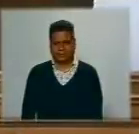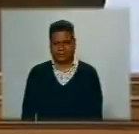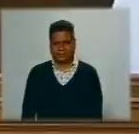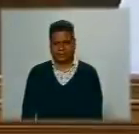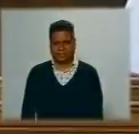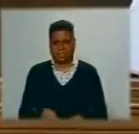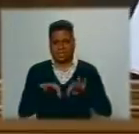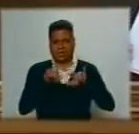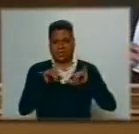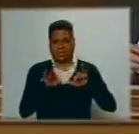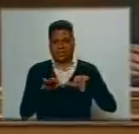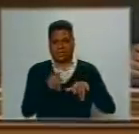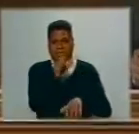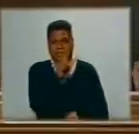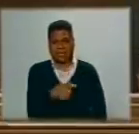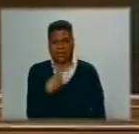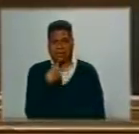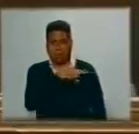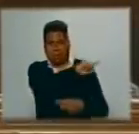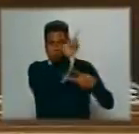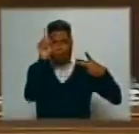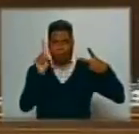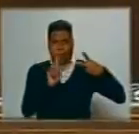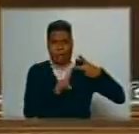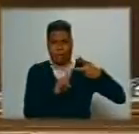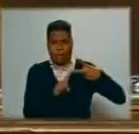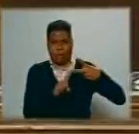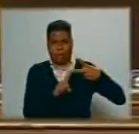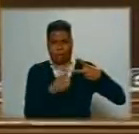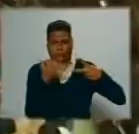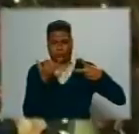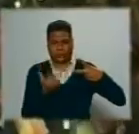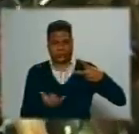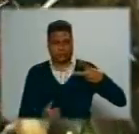Secretario, sírvase indicar el siguiente punto del orden del día.